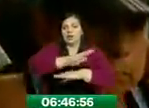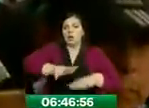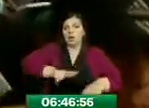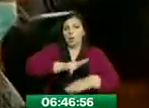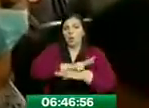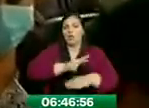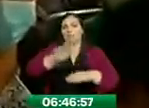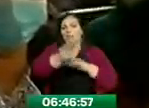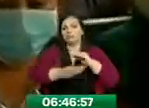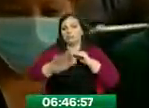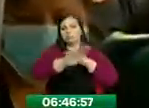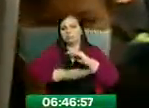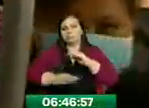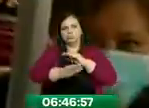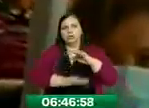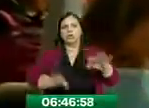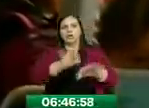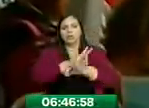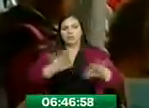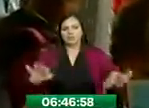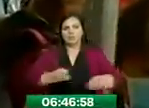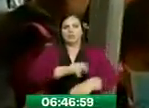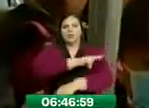están constatando en este momento.